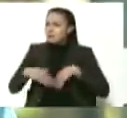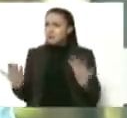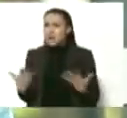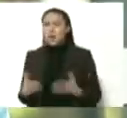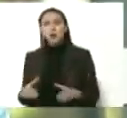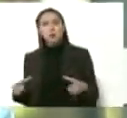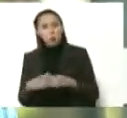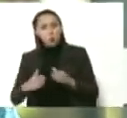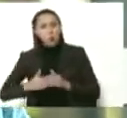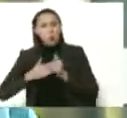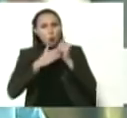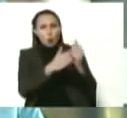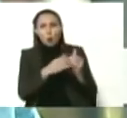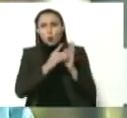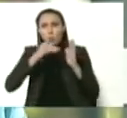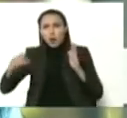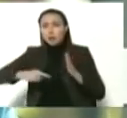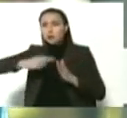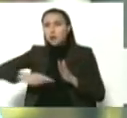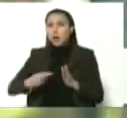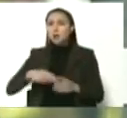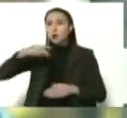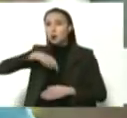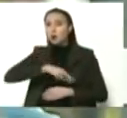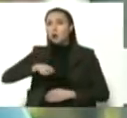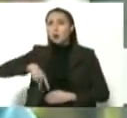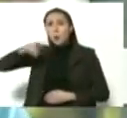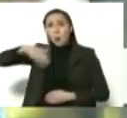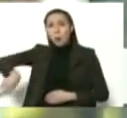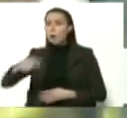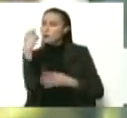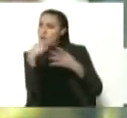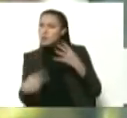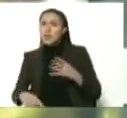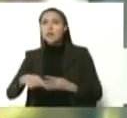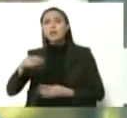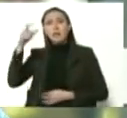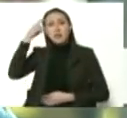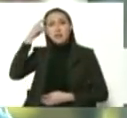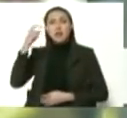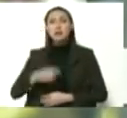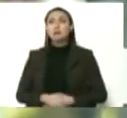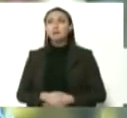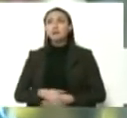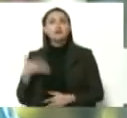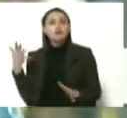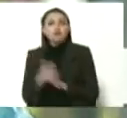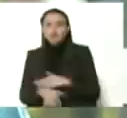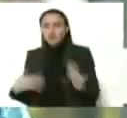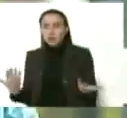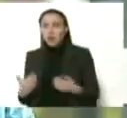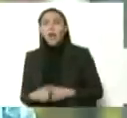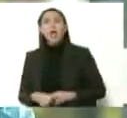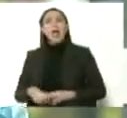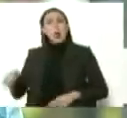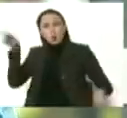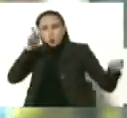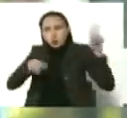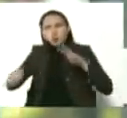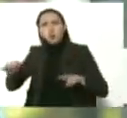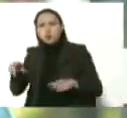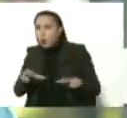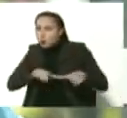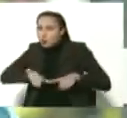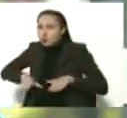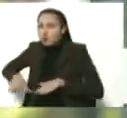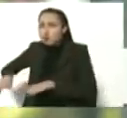rectoría que garantiza el derecho a la recreación de nuestro pueblo en distintas fechas, sobre todo donde hay espacios para el esparcimiento,